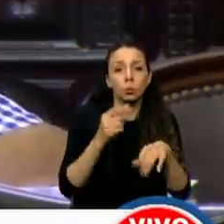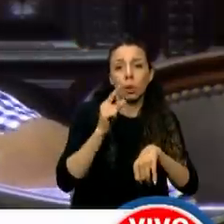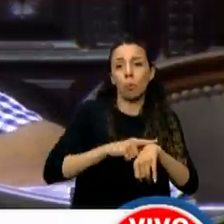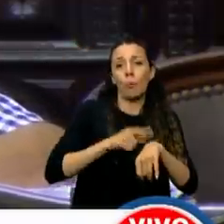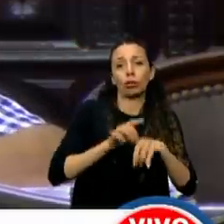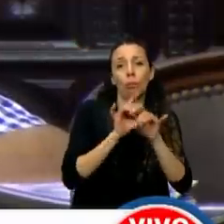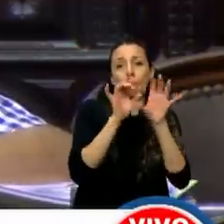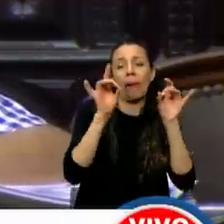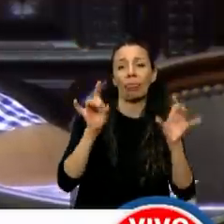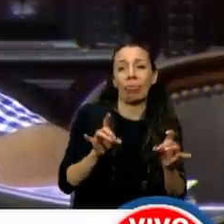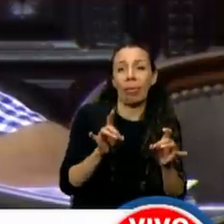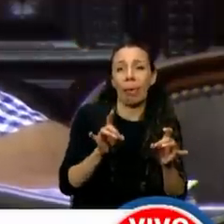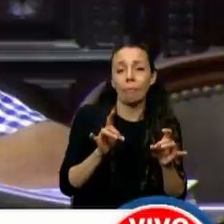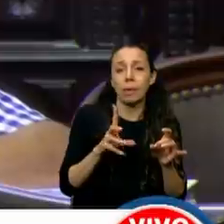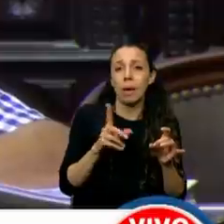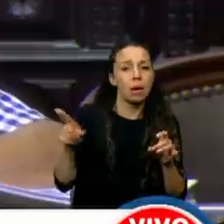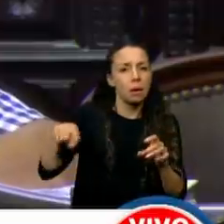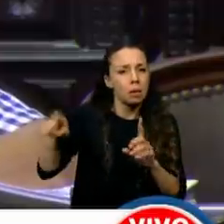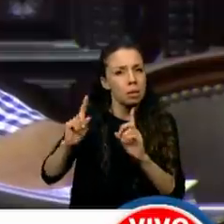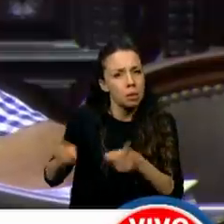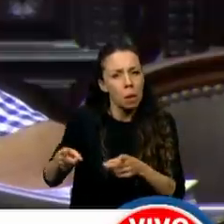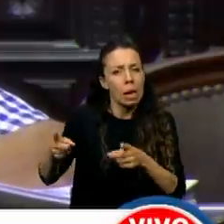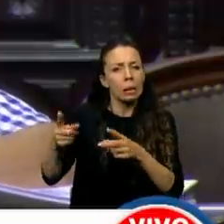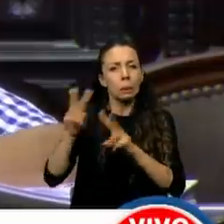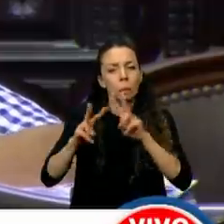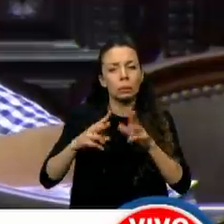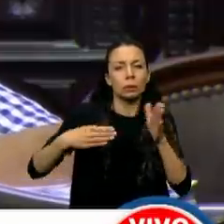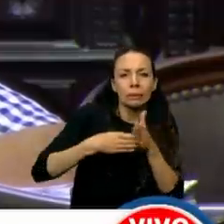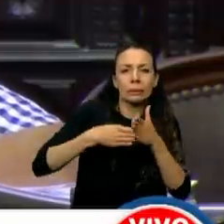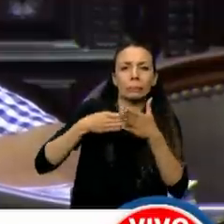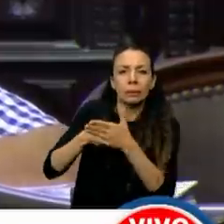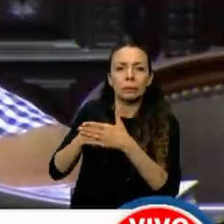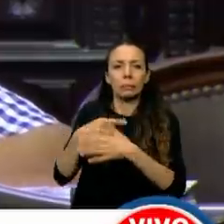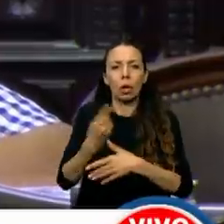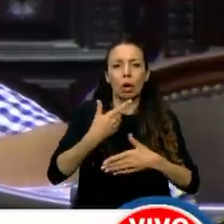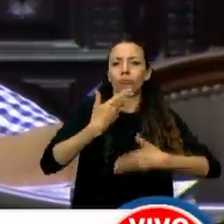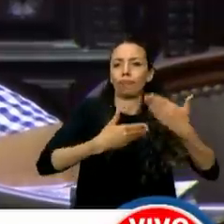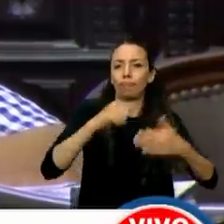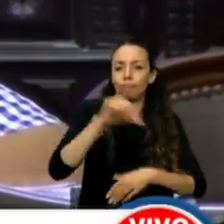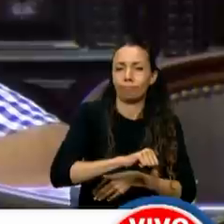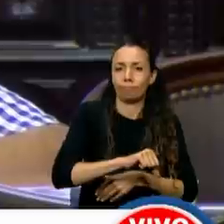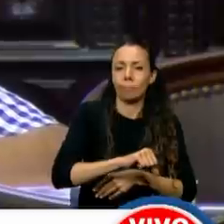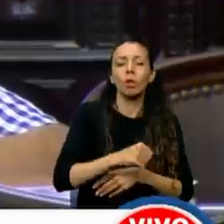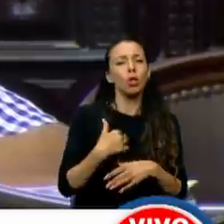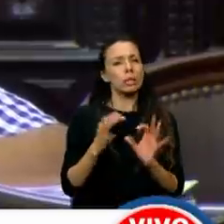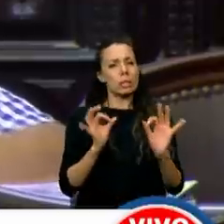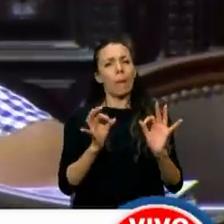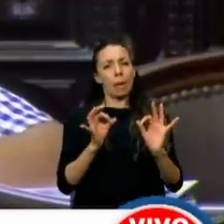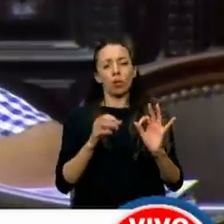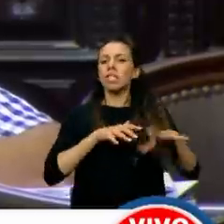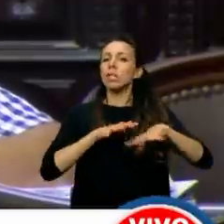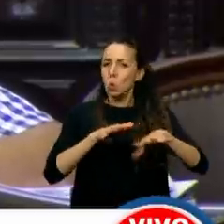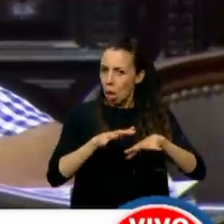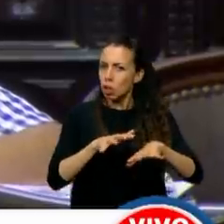no dejaron de poner palos en la rueda tenemos muy claro que la situación no es buena que hay